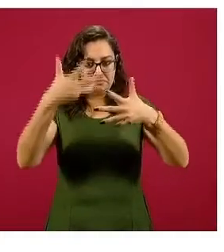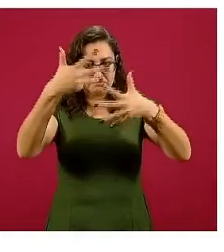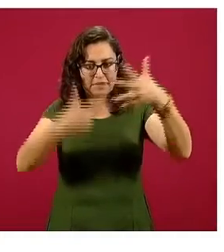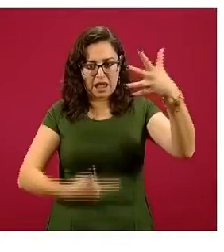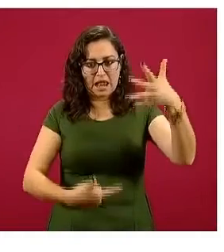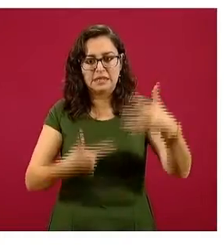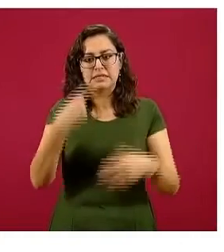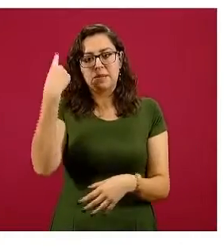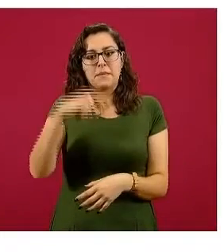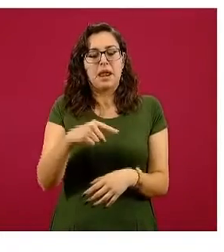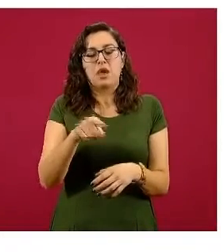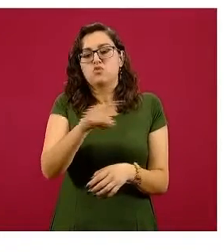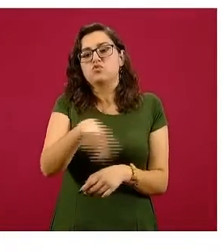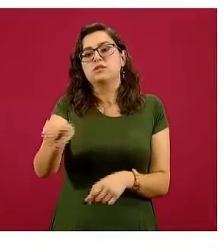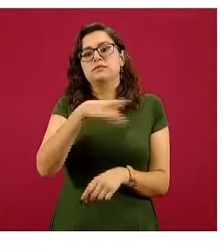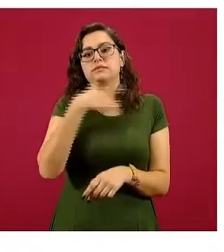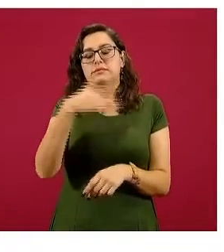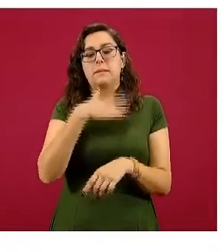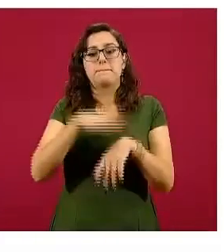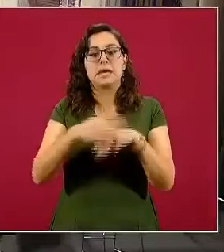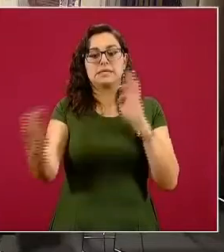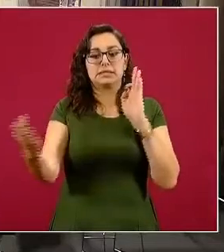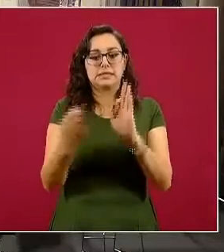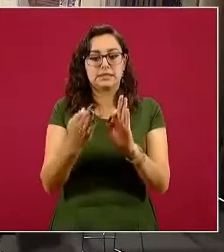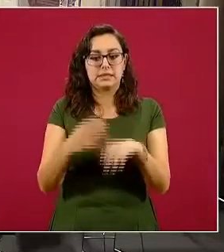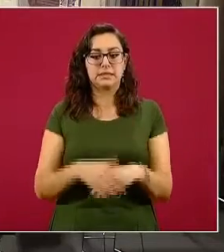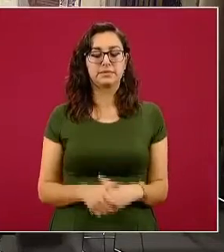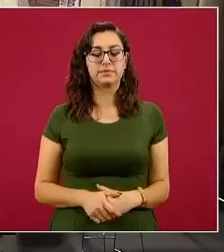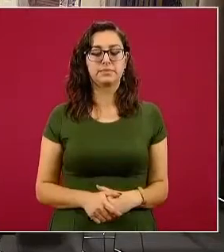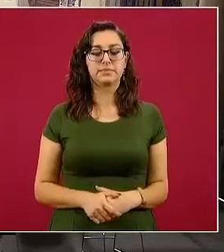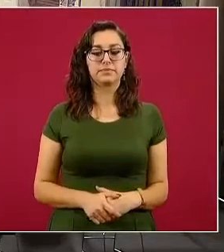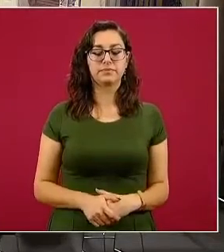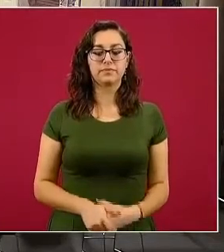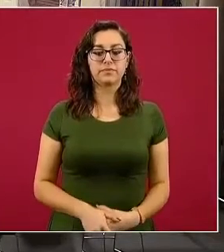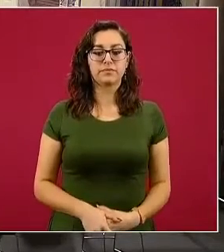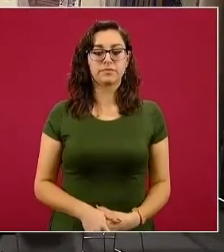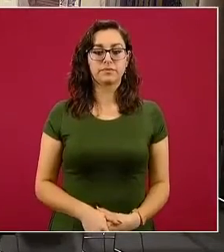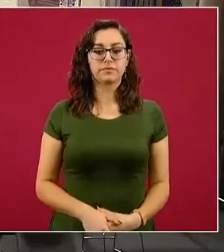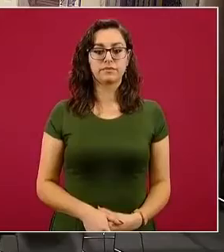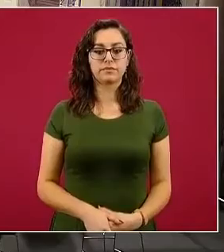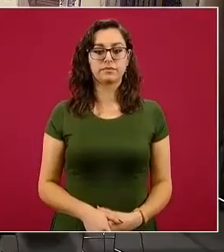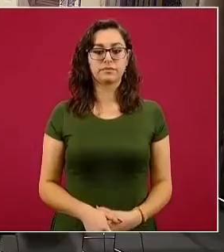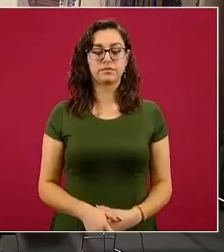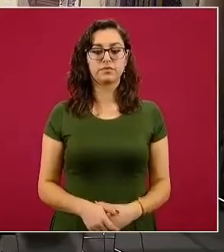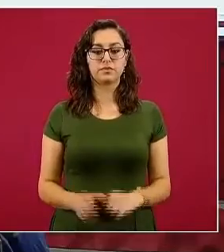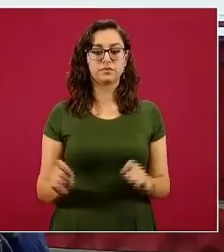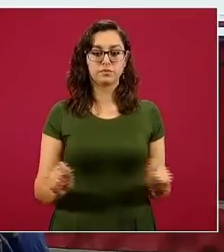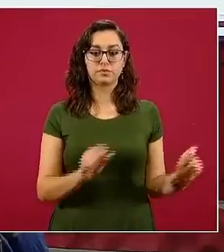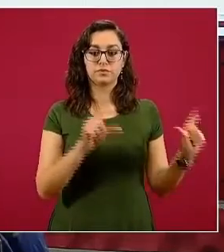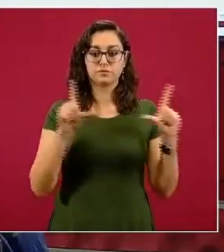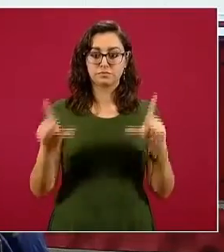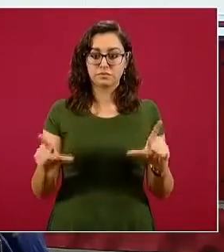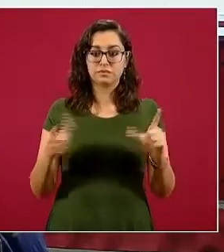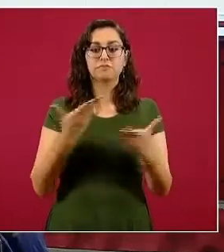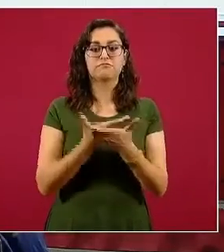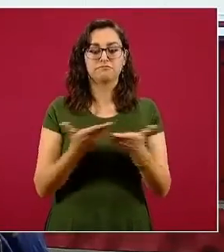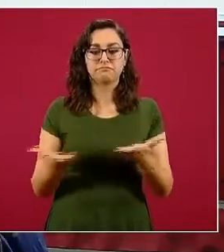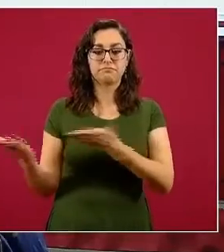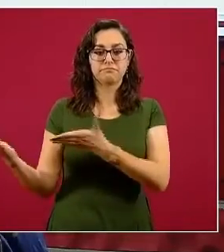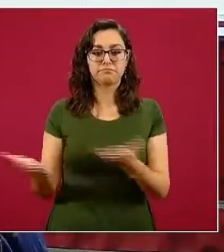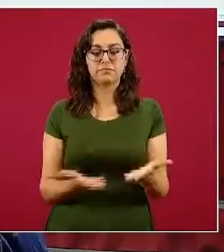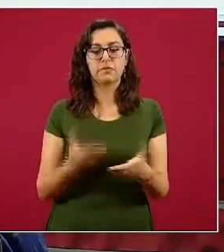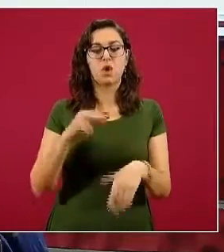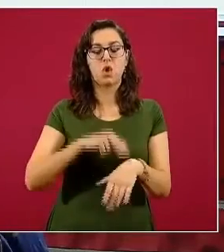que está más cercano a su localidad. La que sigue, por favor. Y con esto quisiera entonces ceder la palabra a la